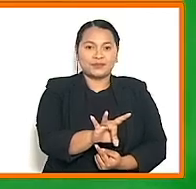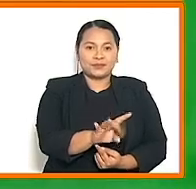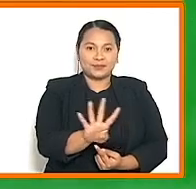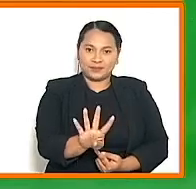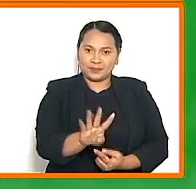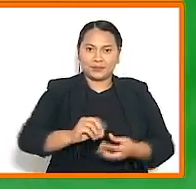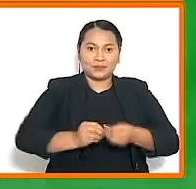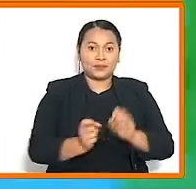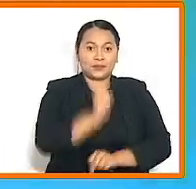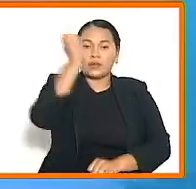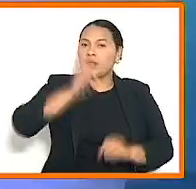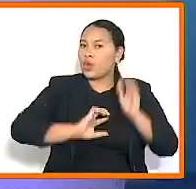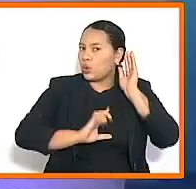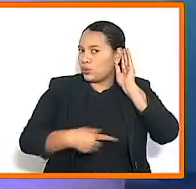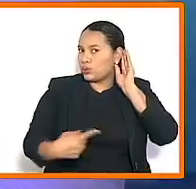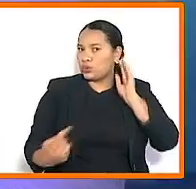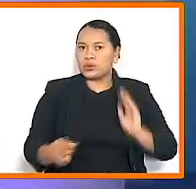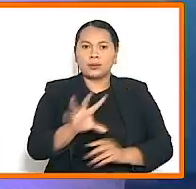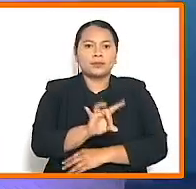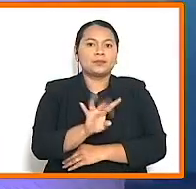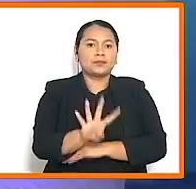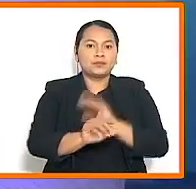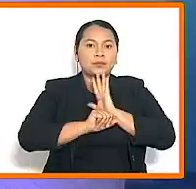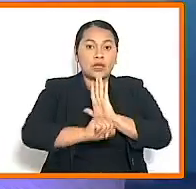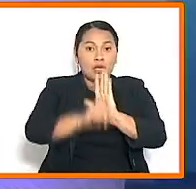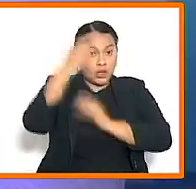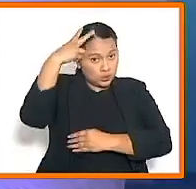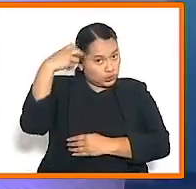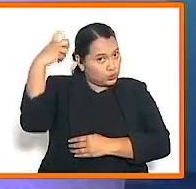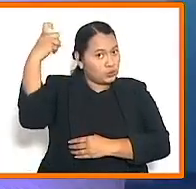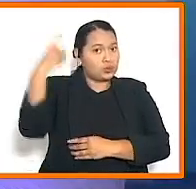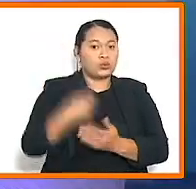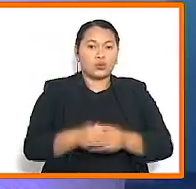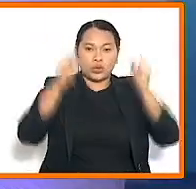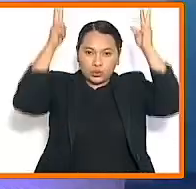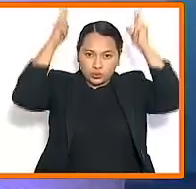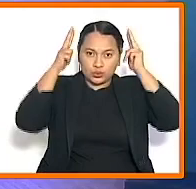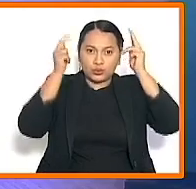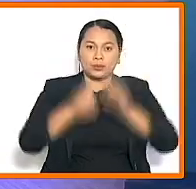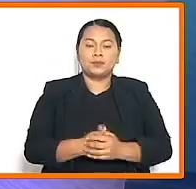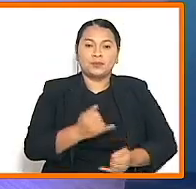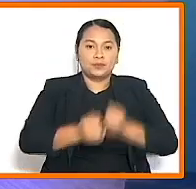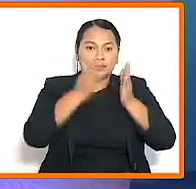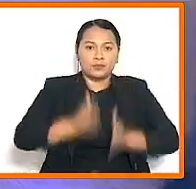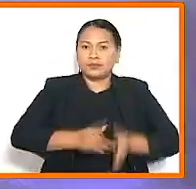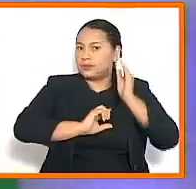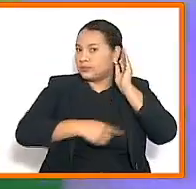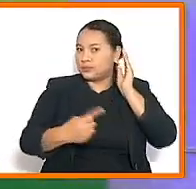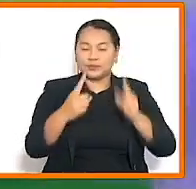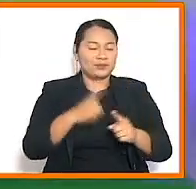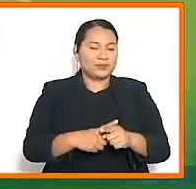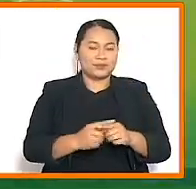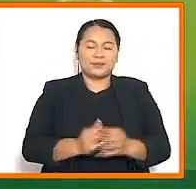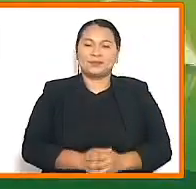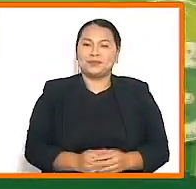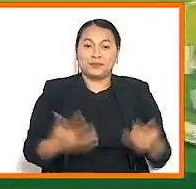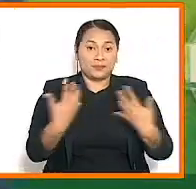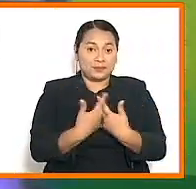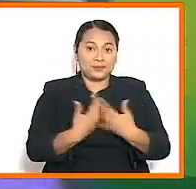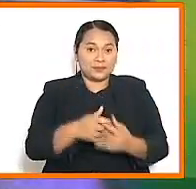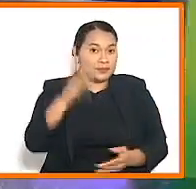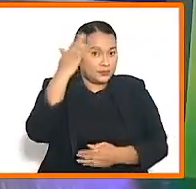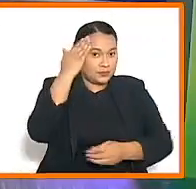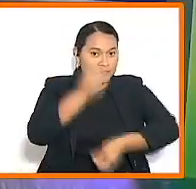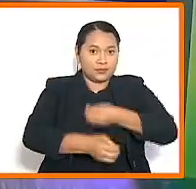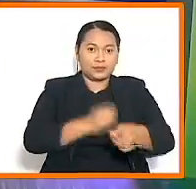4, número ganador 84 con su símbolo de sueños coronas. Si sos jugador para Multi-X, te dejo con Cecilia. Así es, Tatiana, llegó el momento